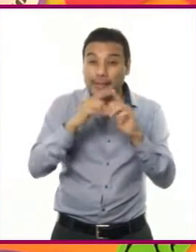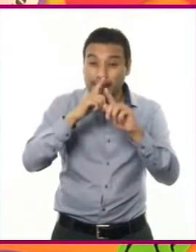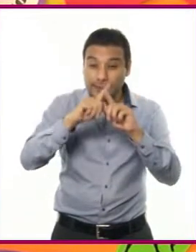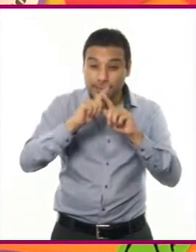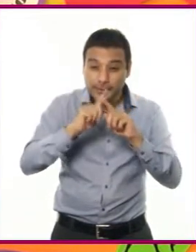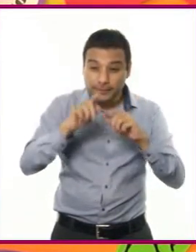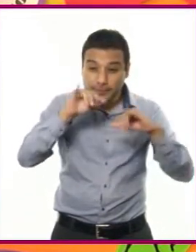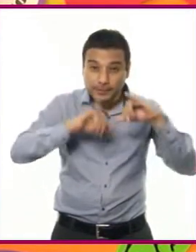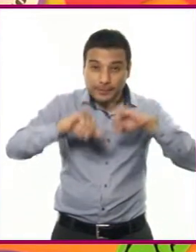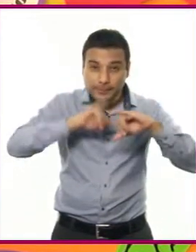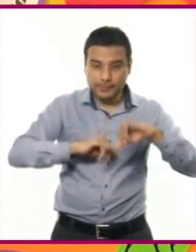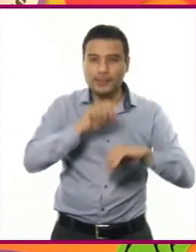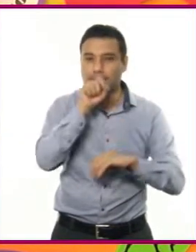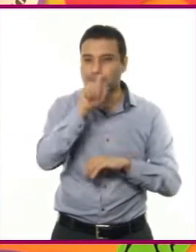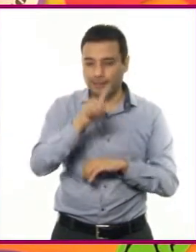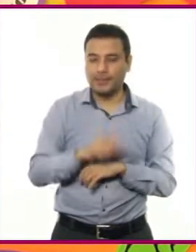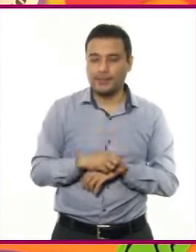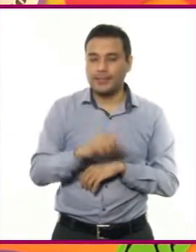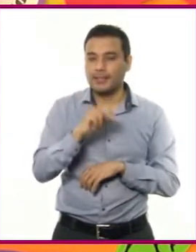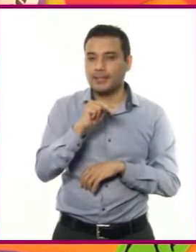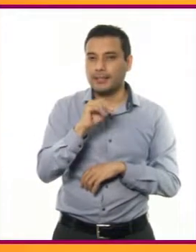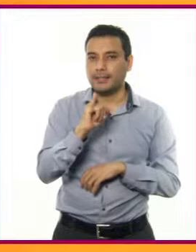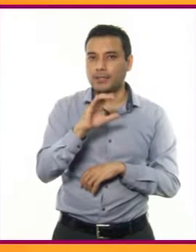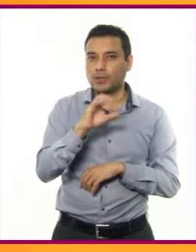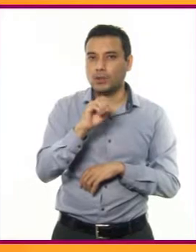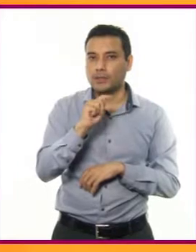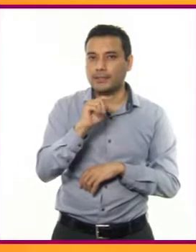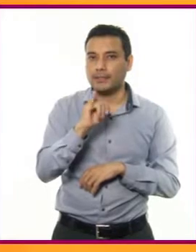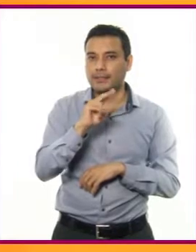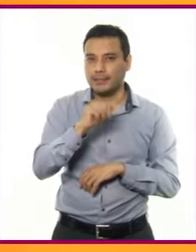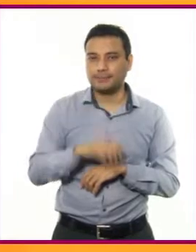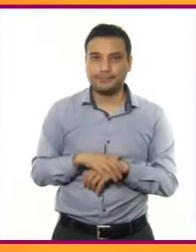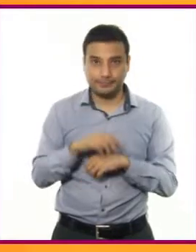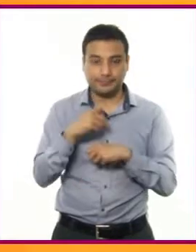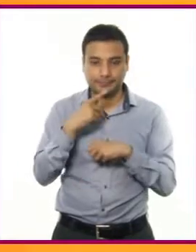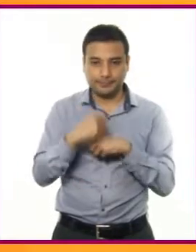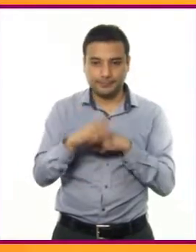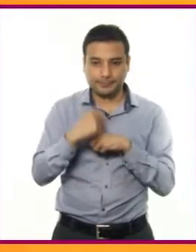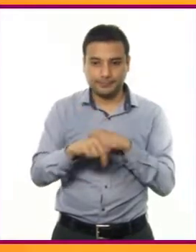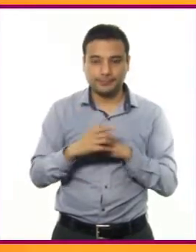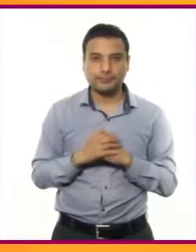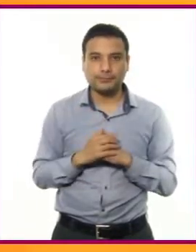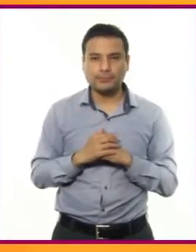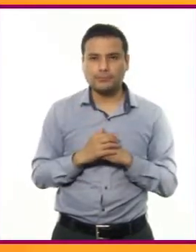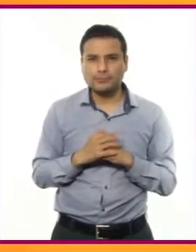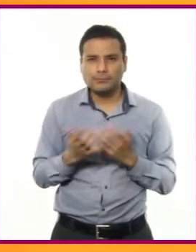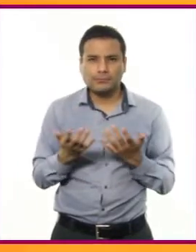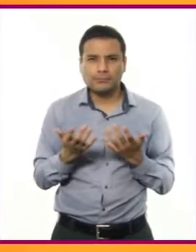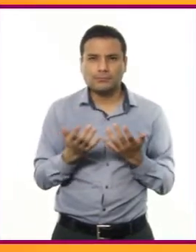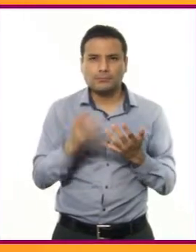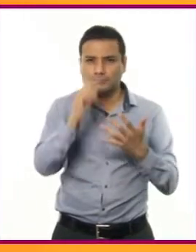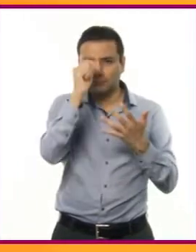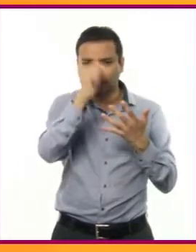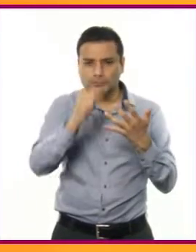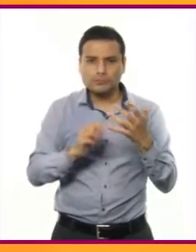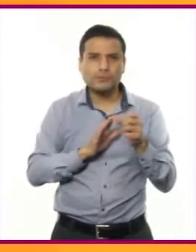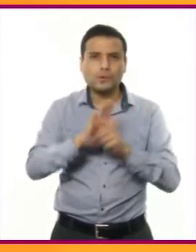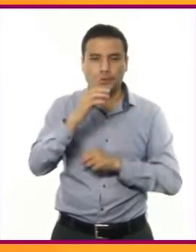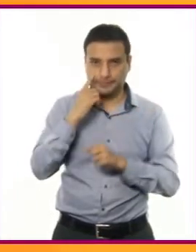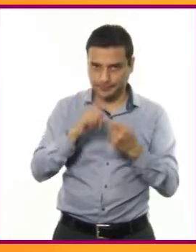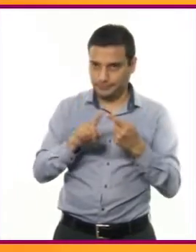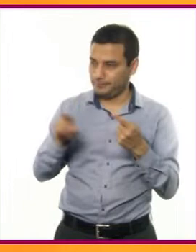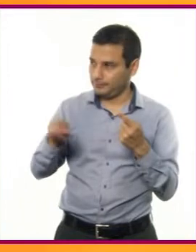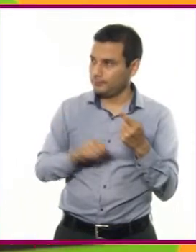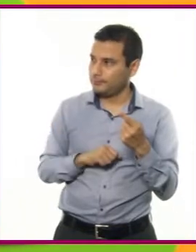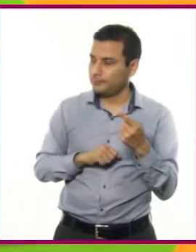de la sustancia adictiva que es la nicotina. Entre sus componentes se encuentran el monóxido de